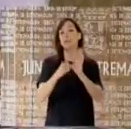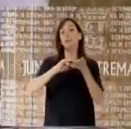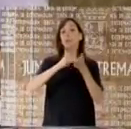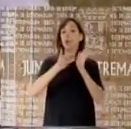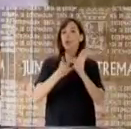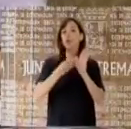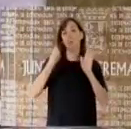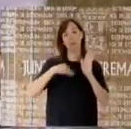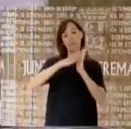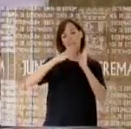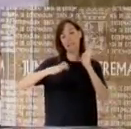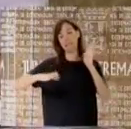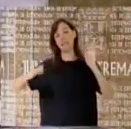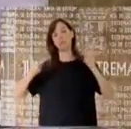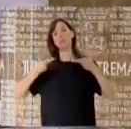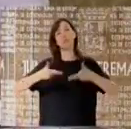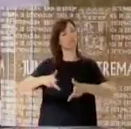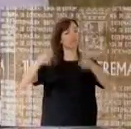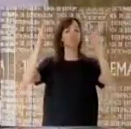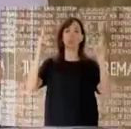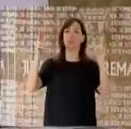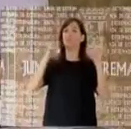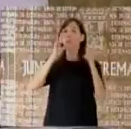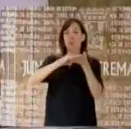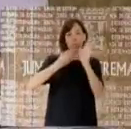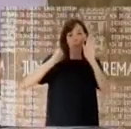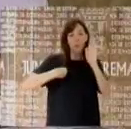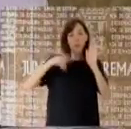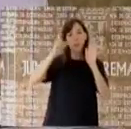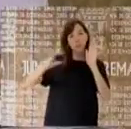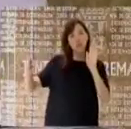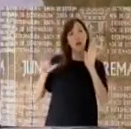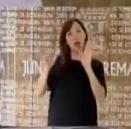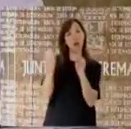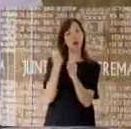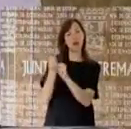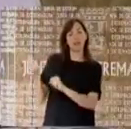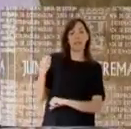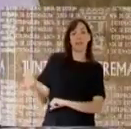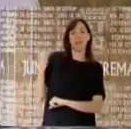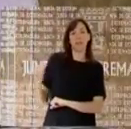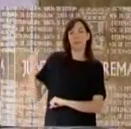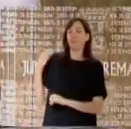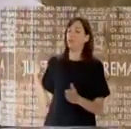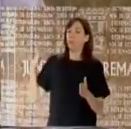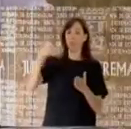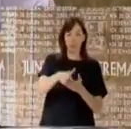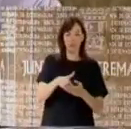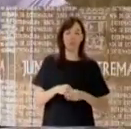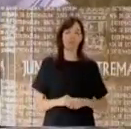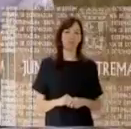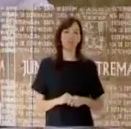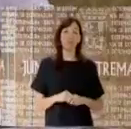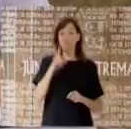proyecto, esa licitación tan demandada por los agricultores y regantes de la comarca de Tierra de Barros. Y